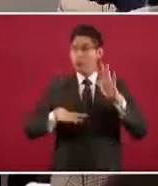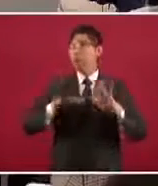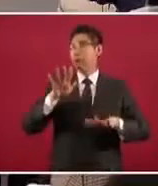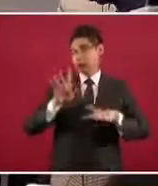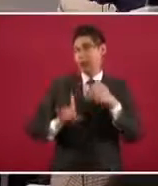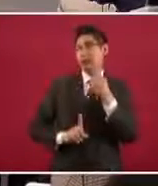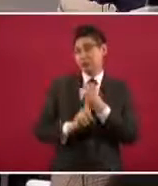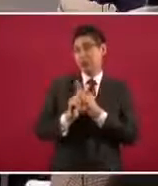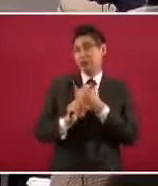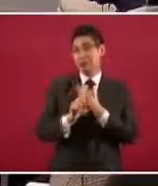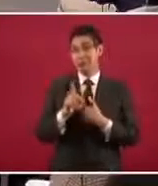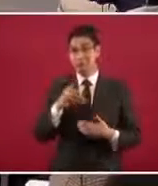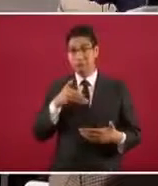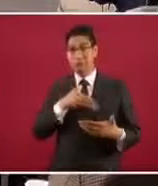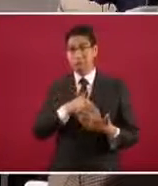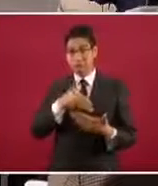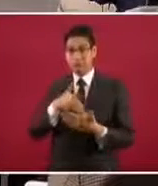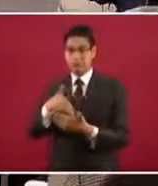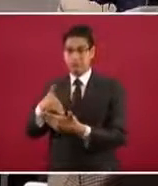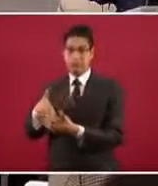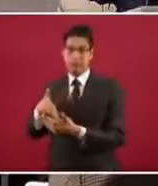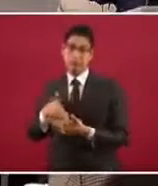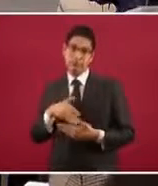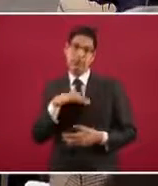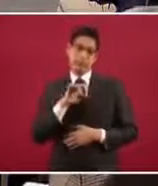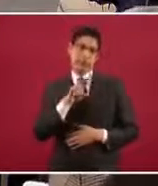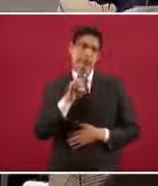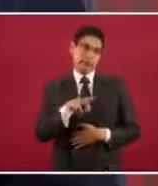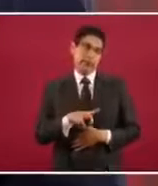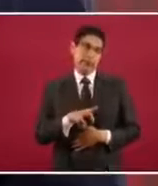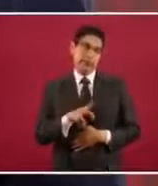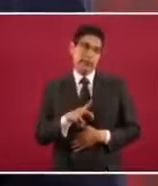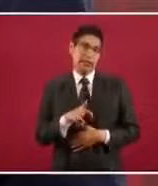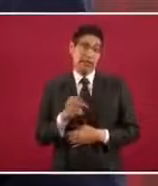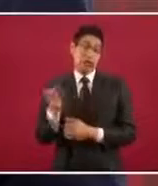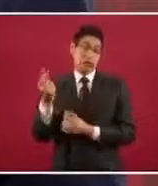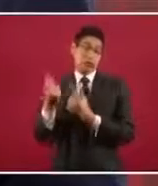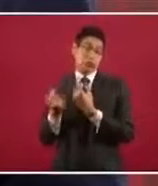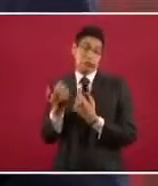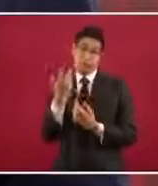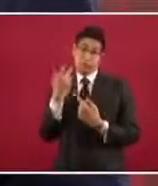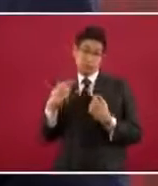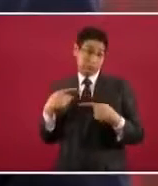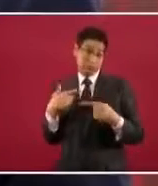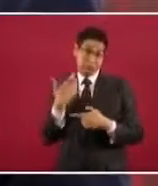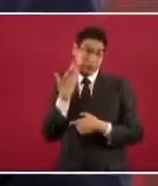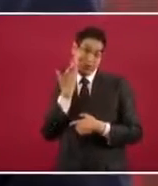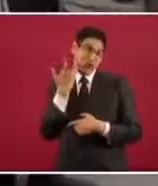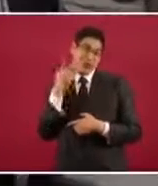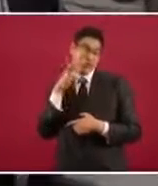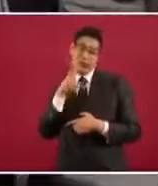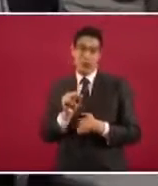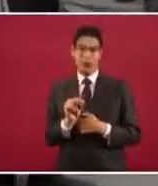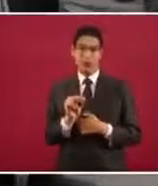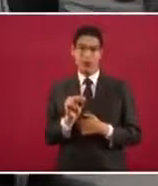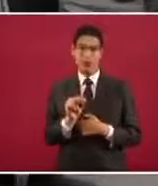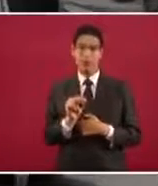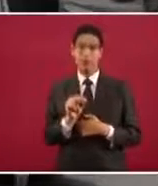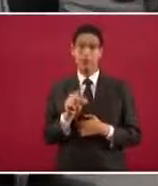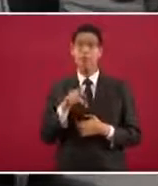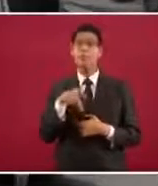siempre hay obstáculos, siempre hay resistencias al cambio.